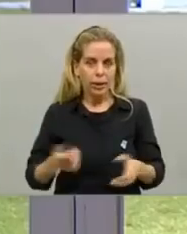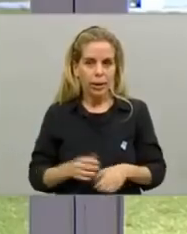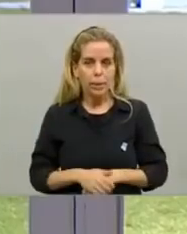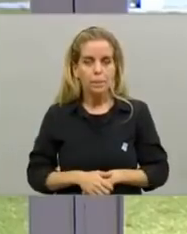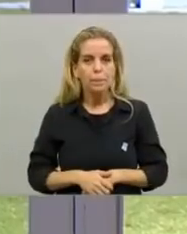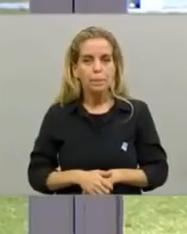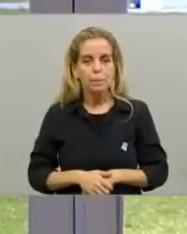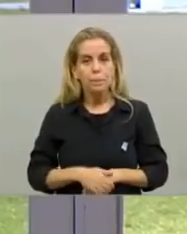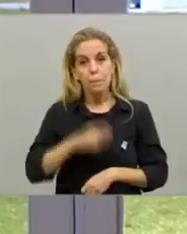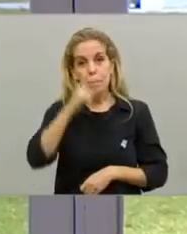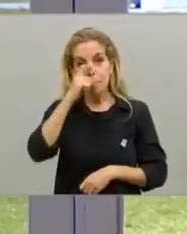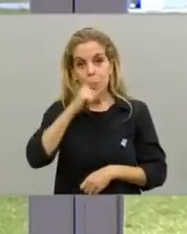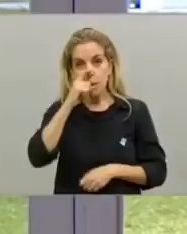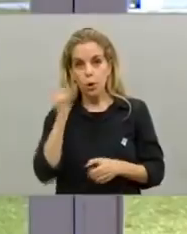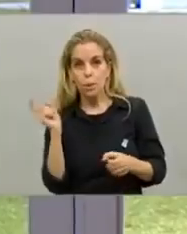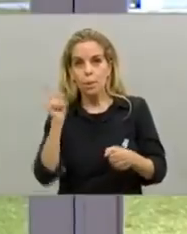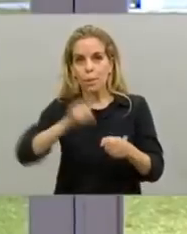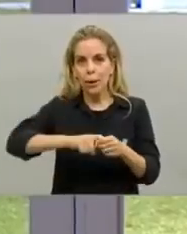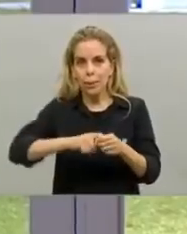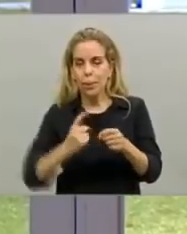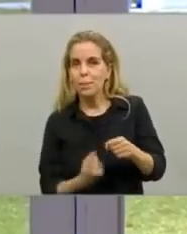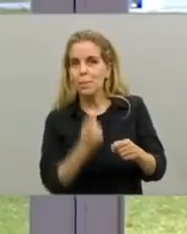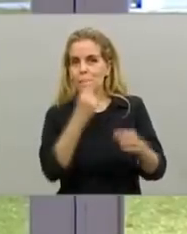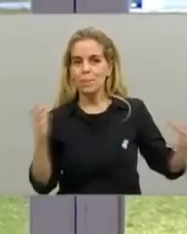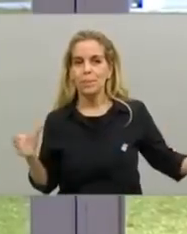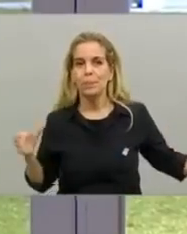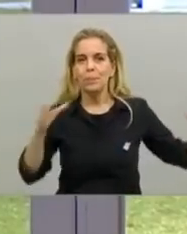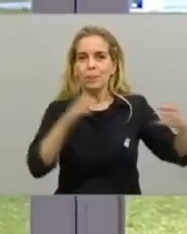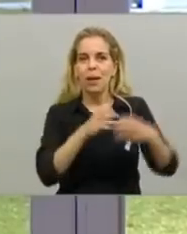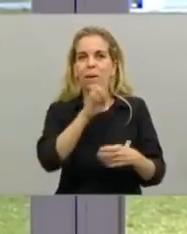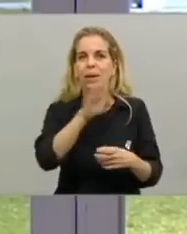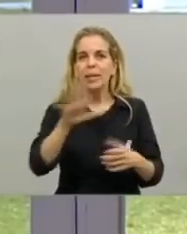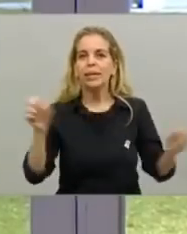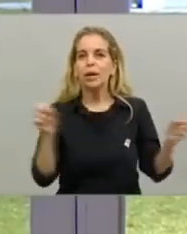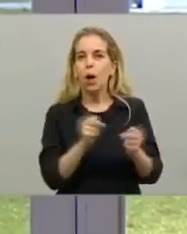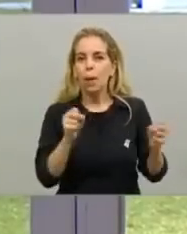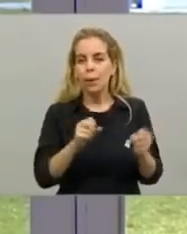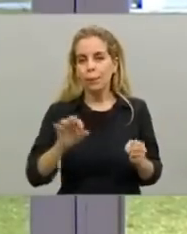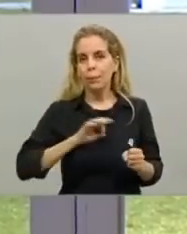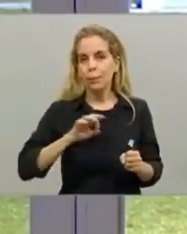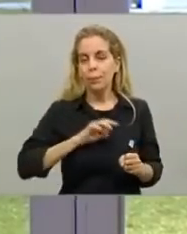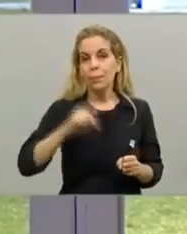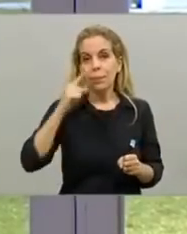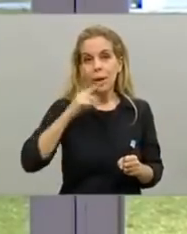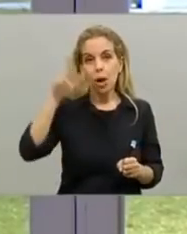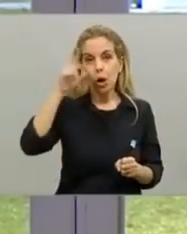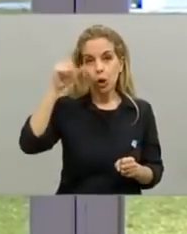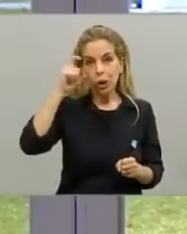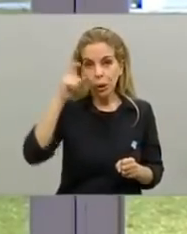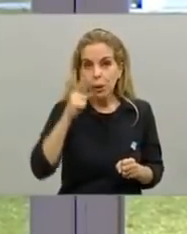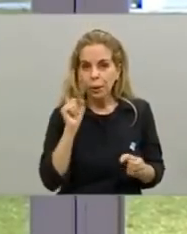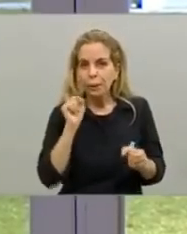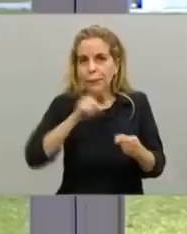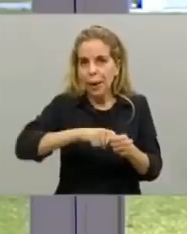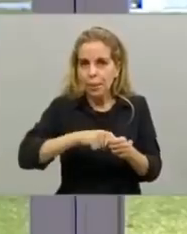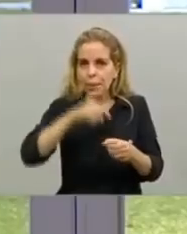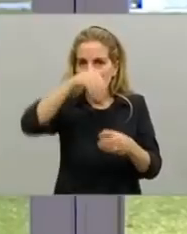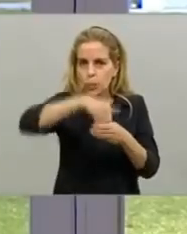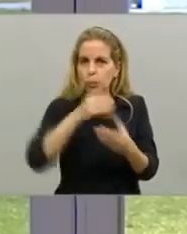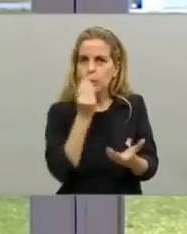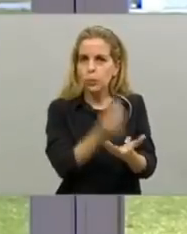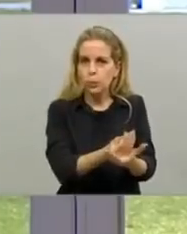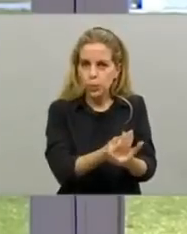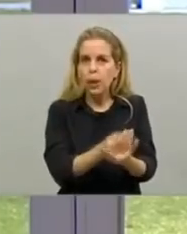Y fue un miembro de la primera Junta de Gobierno de aquel 25 de mayo de 1810. Y a partir de entonces